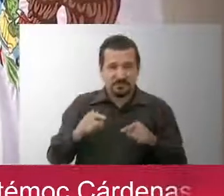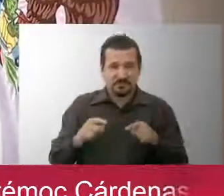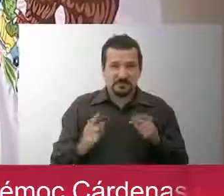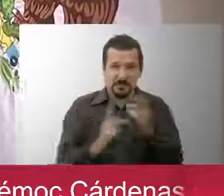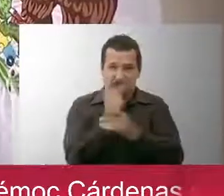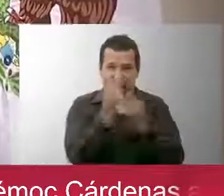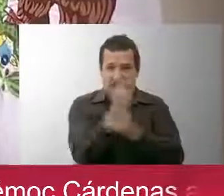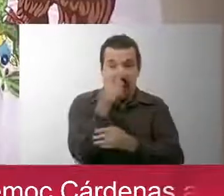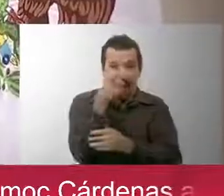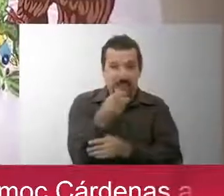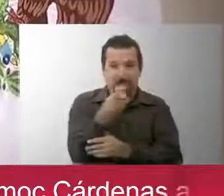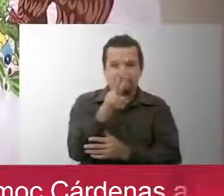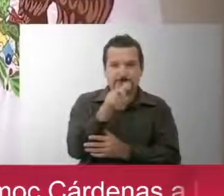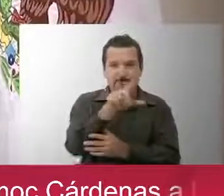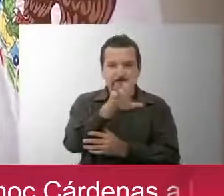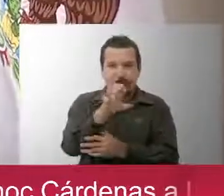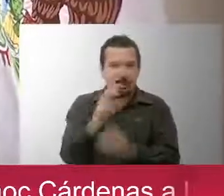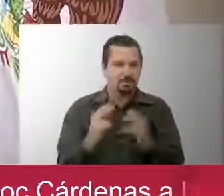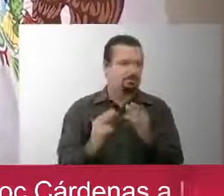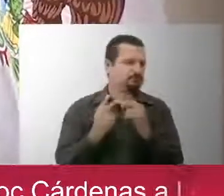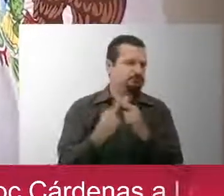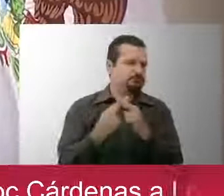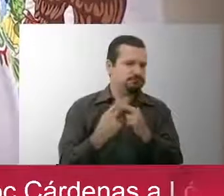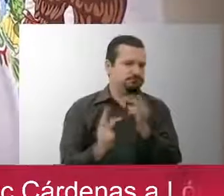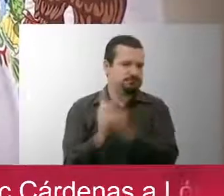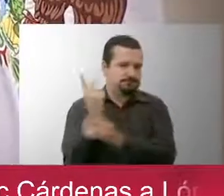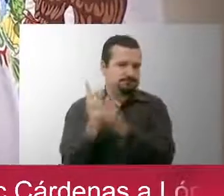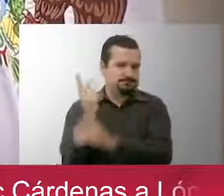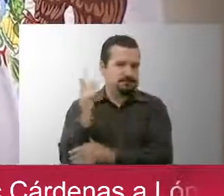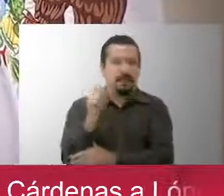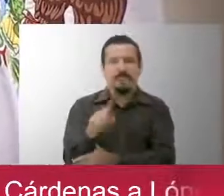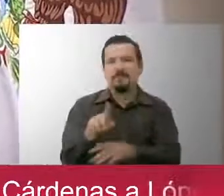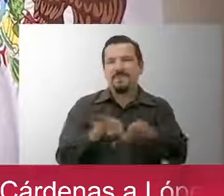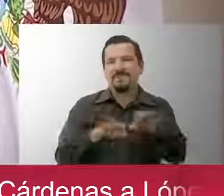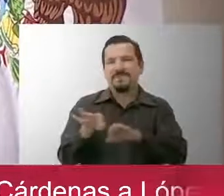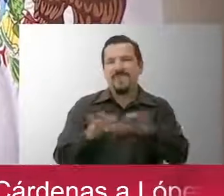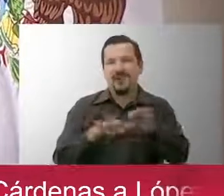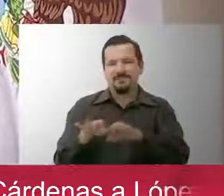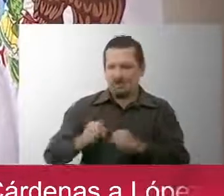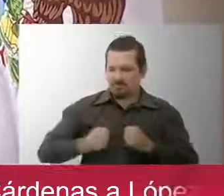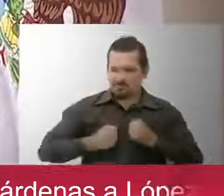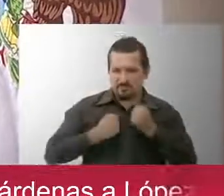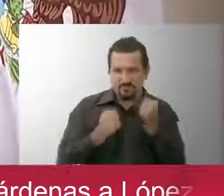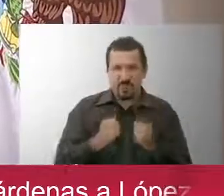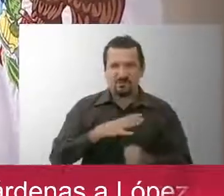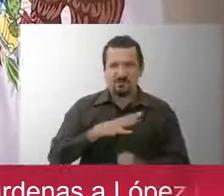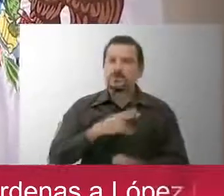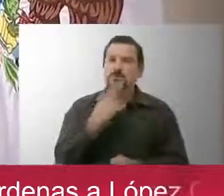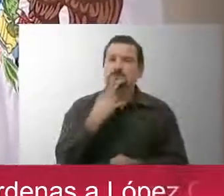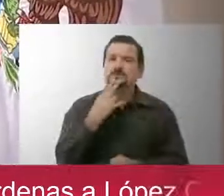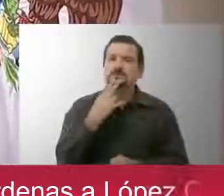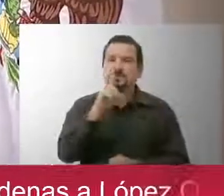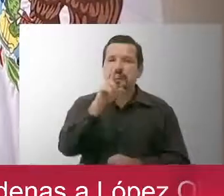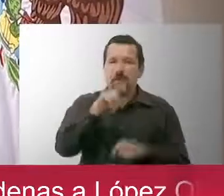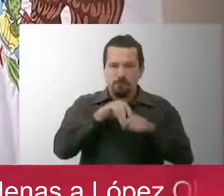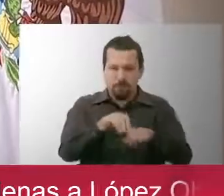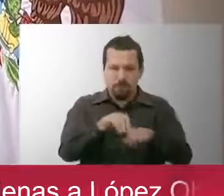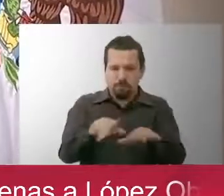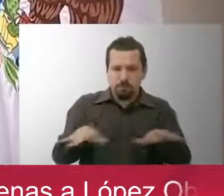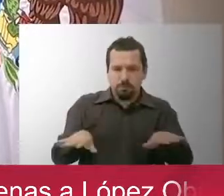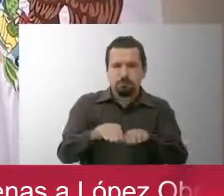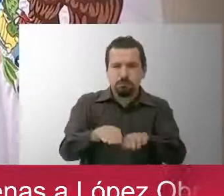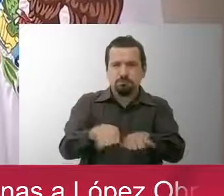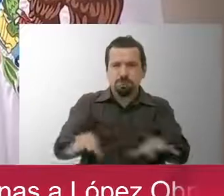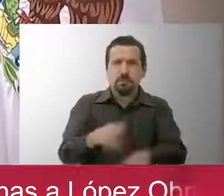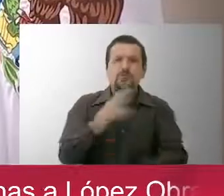pidió que se detenga el acueducto lo más pronto posible porque es una arbitrariedad es algo ilegal